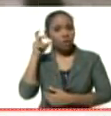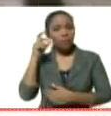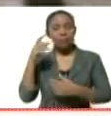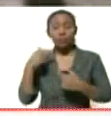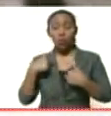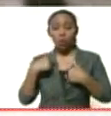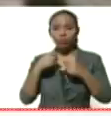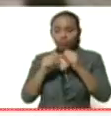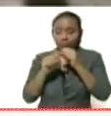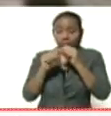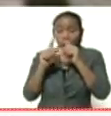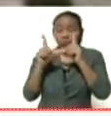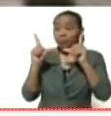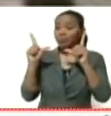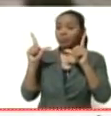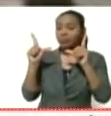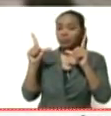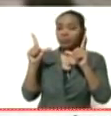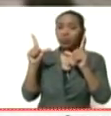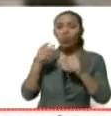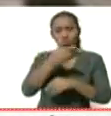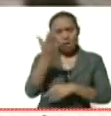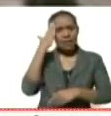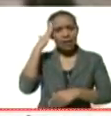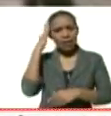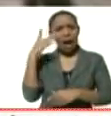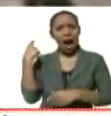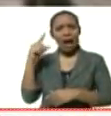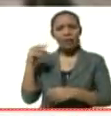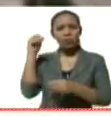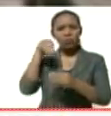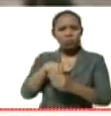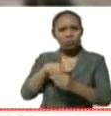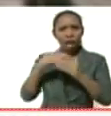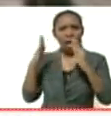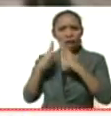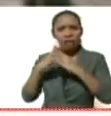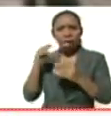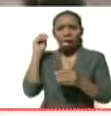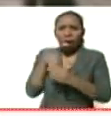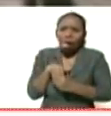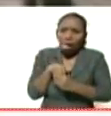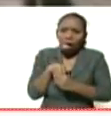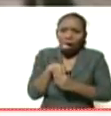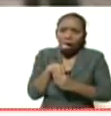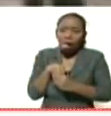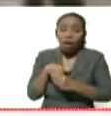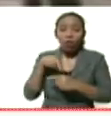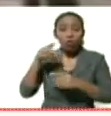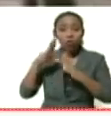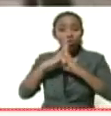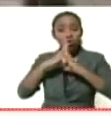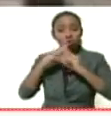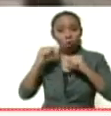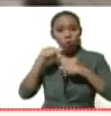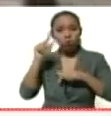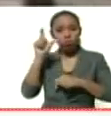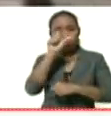admiración. Ustedes saben que es estar en una casa metido todos estos días,